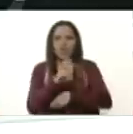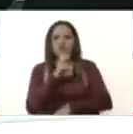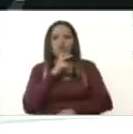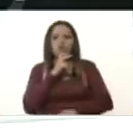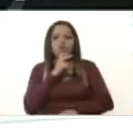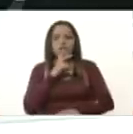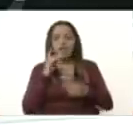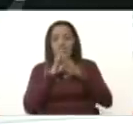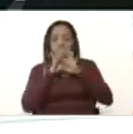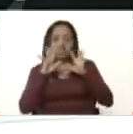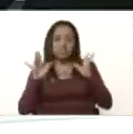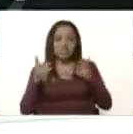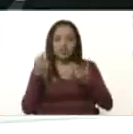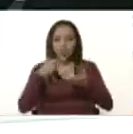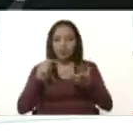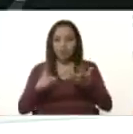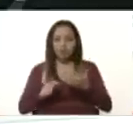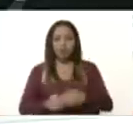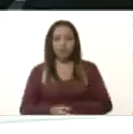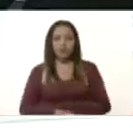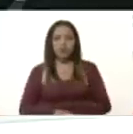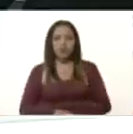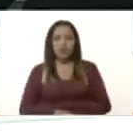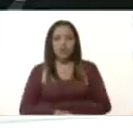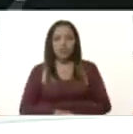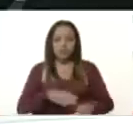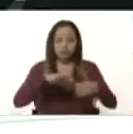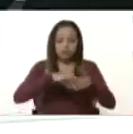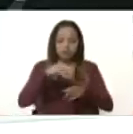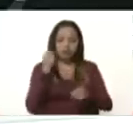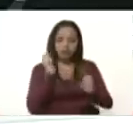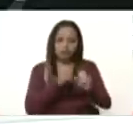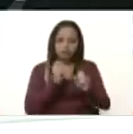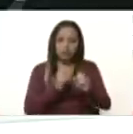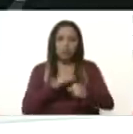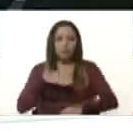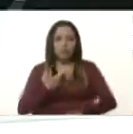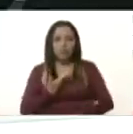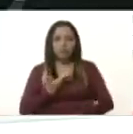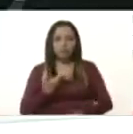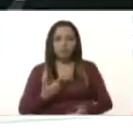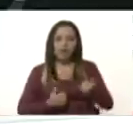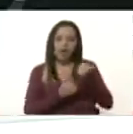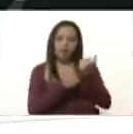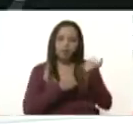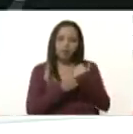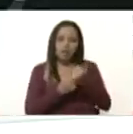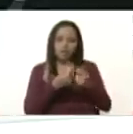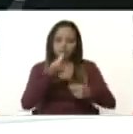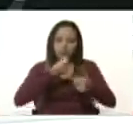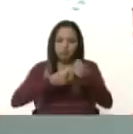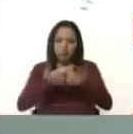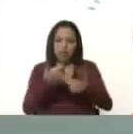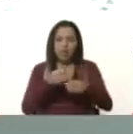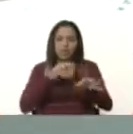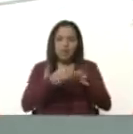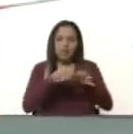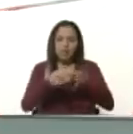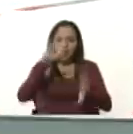diamantes y demás productos minerales para sustentar la riqueza del petro,